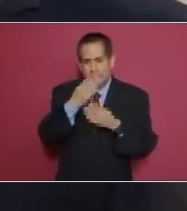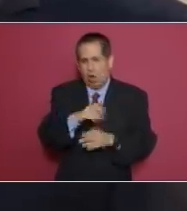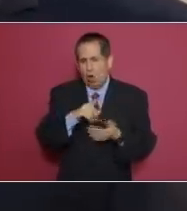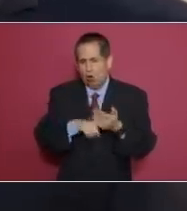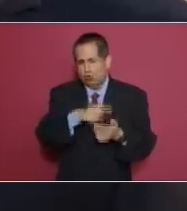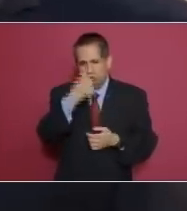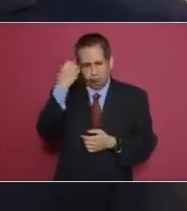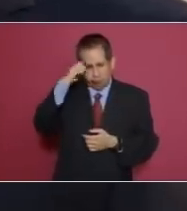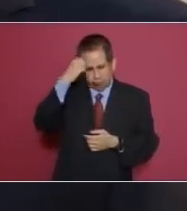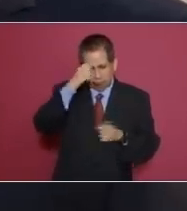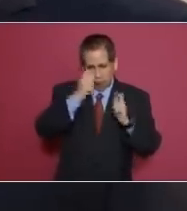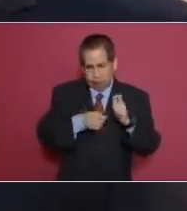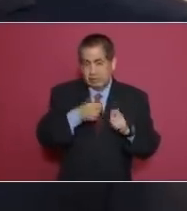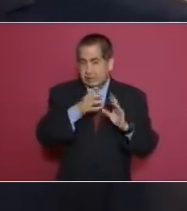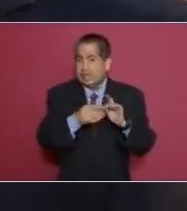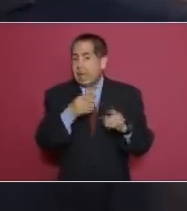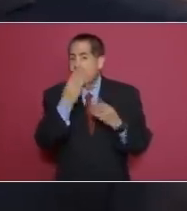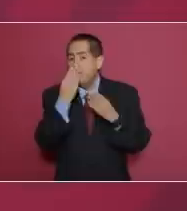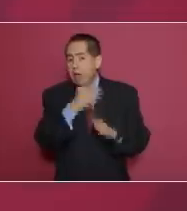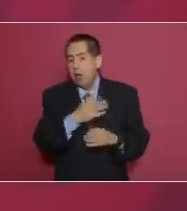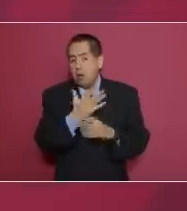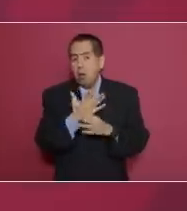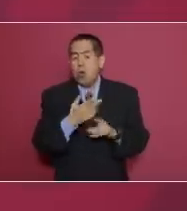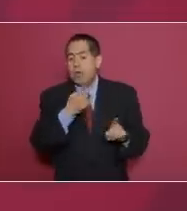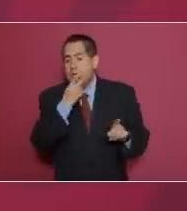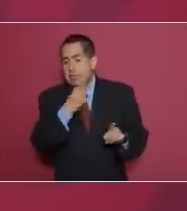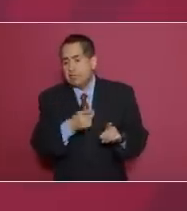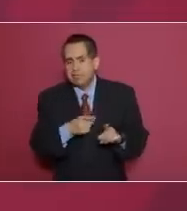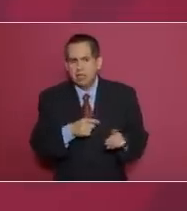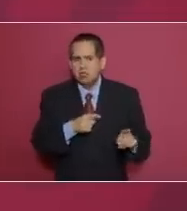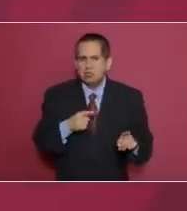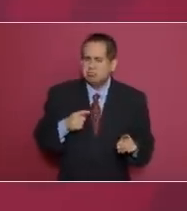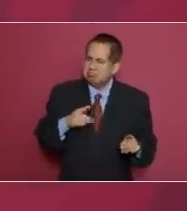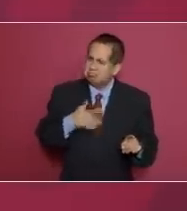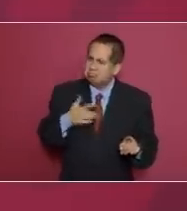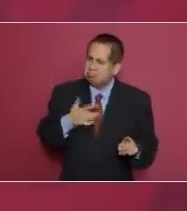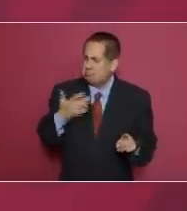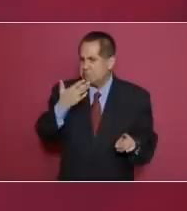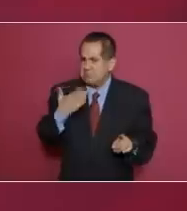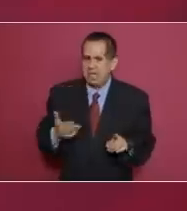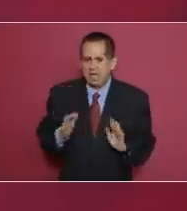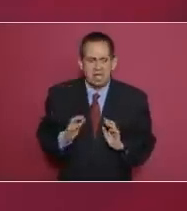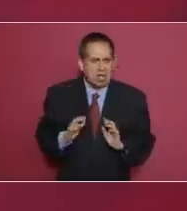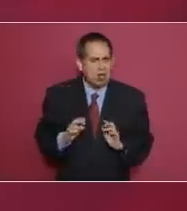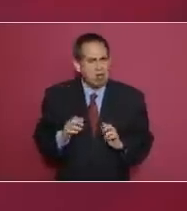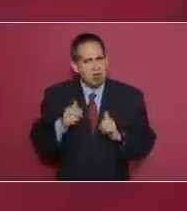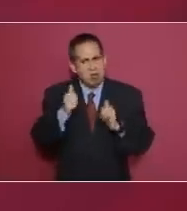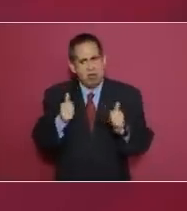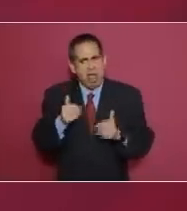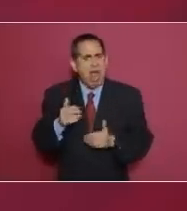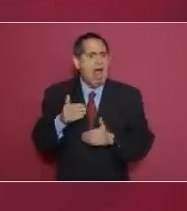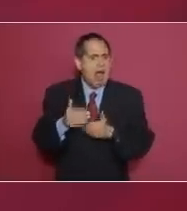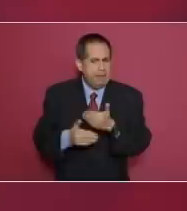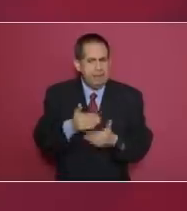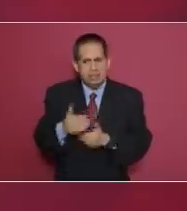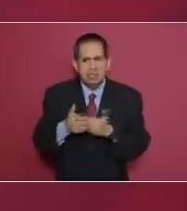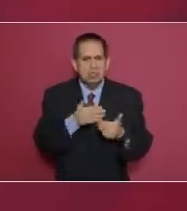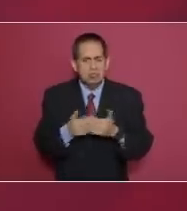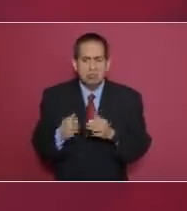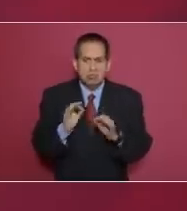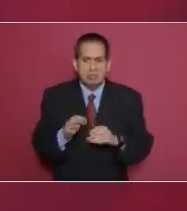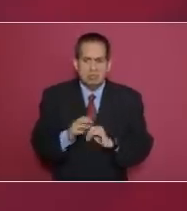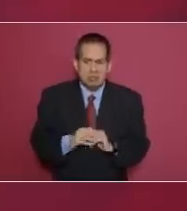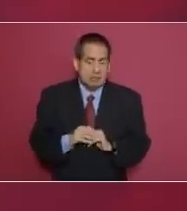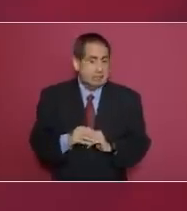financieros, aclaro, lo ven bien como un avance y